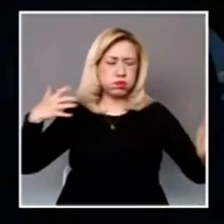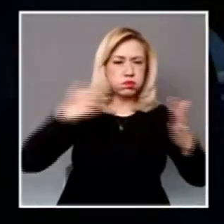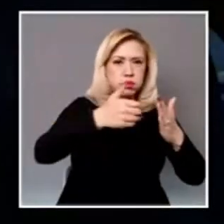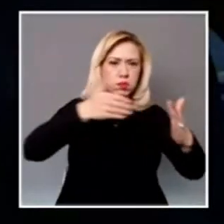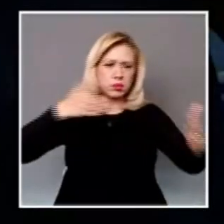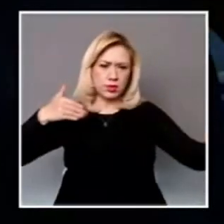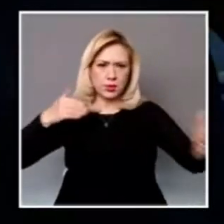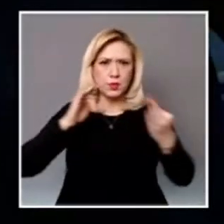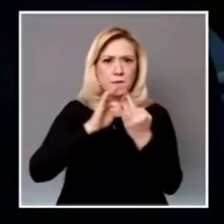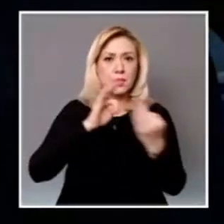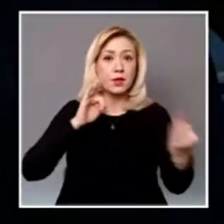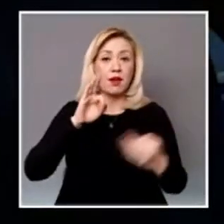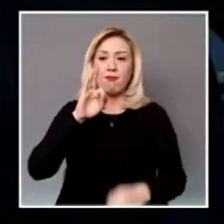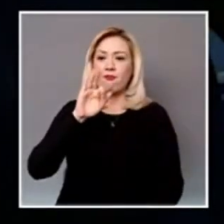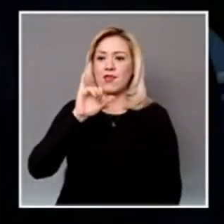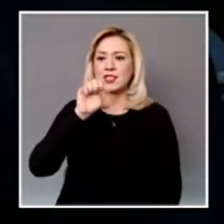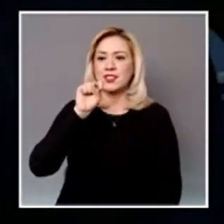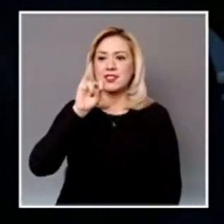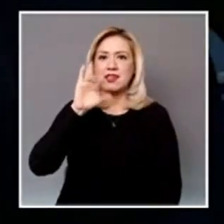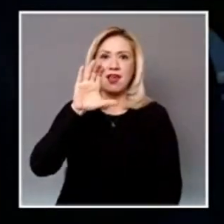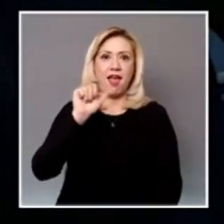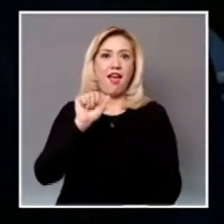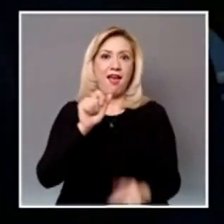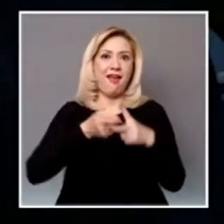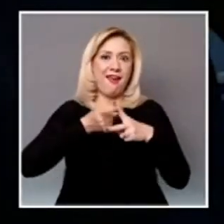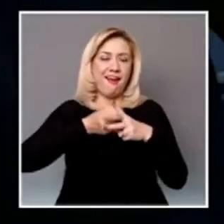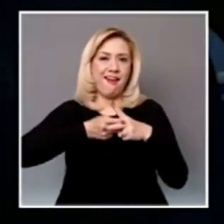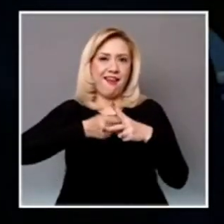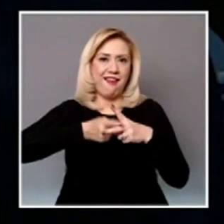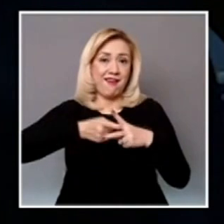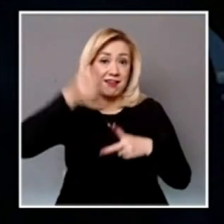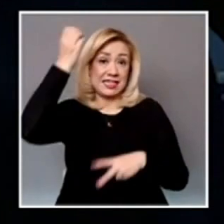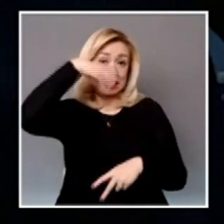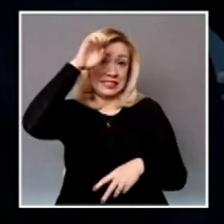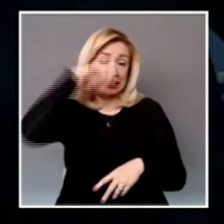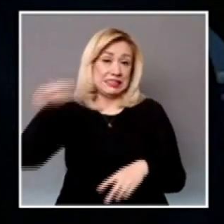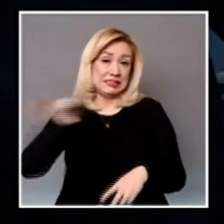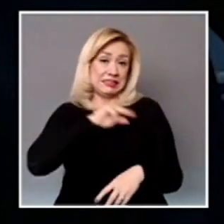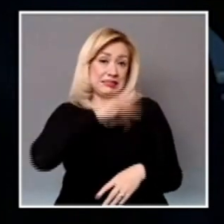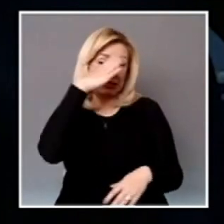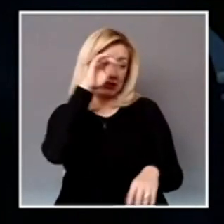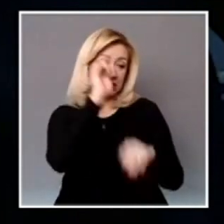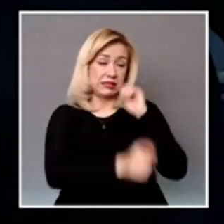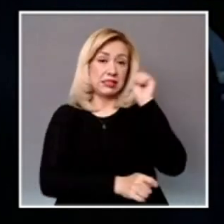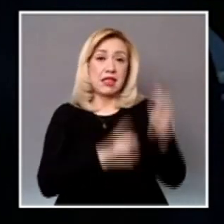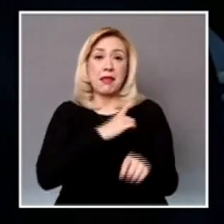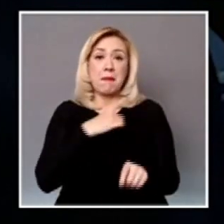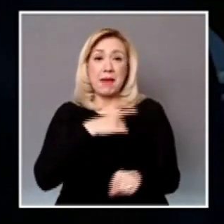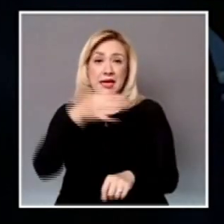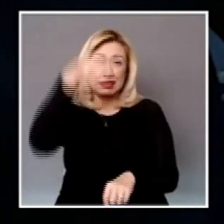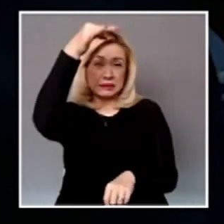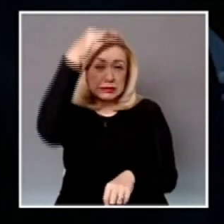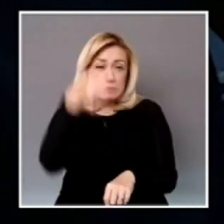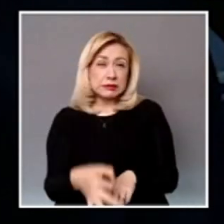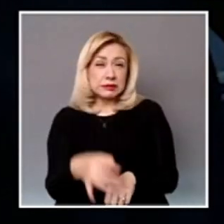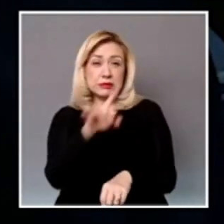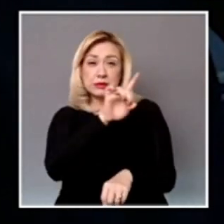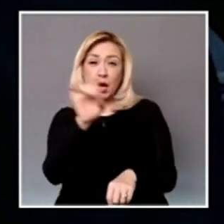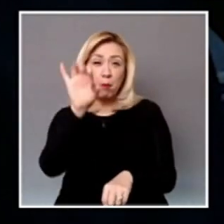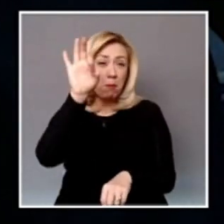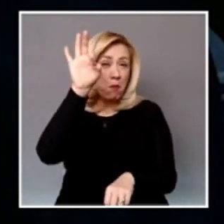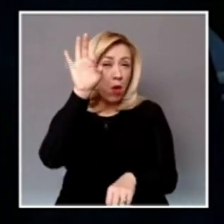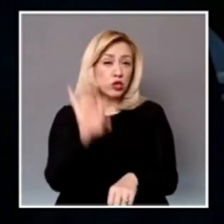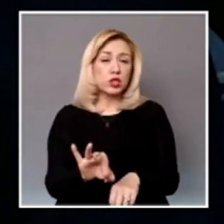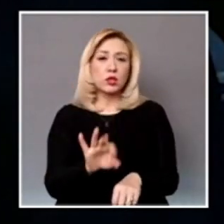La conclusión que elabore el experto debe de ser clara, concisa, precisa, yo diría que hasta